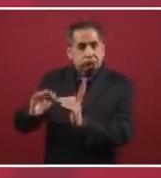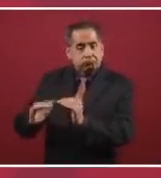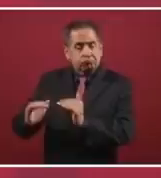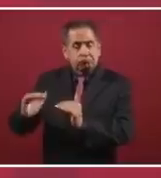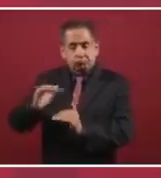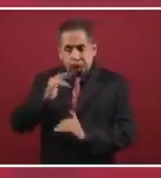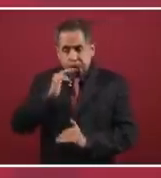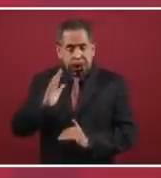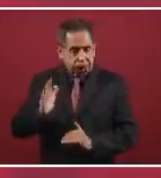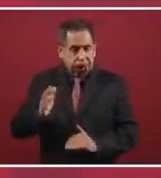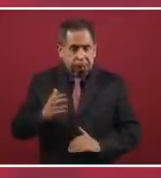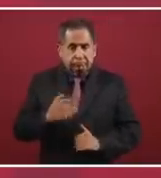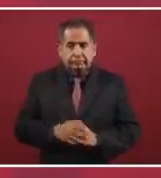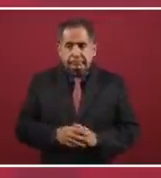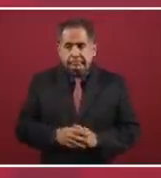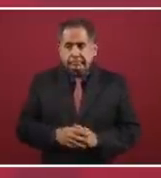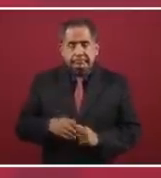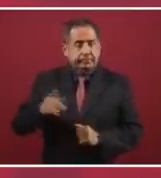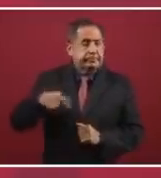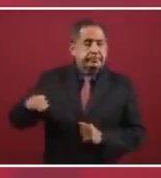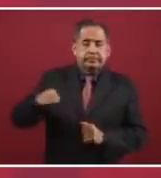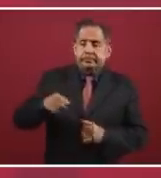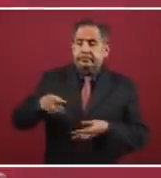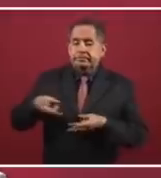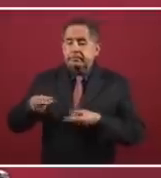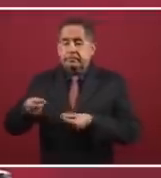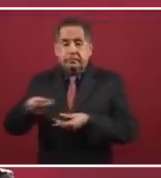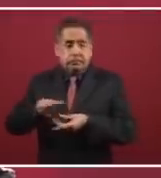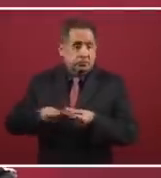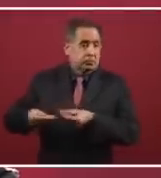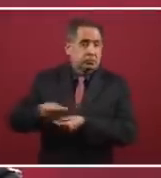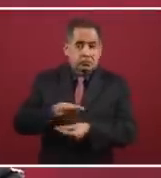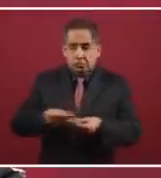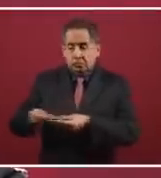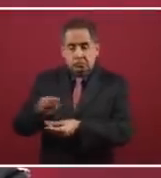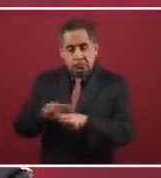porque hay una derrama económica